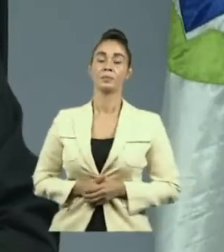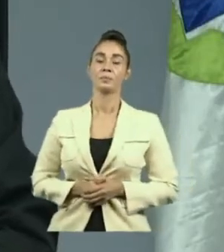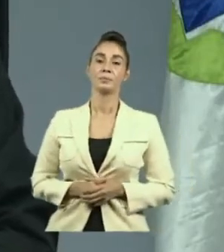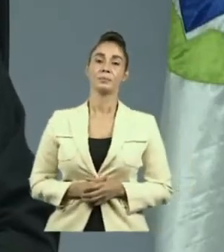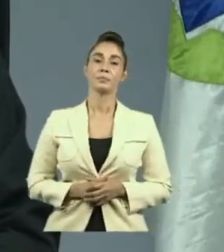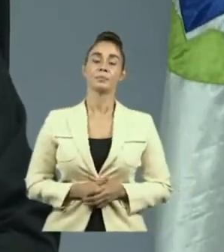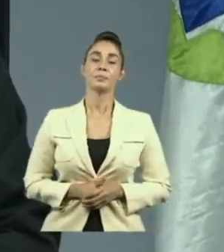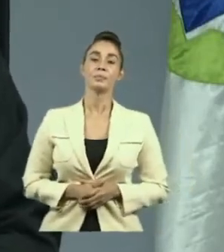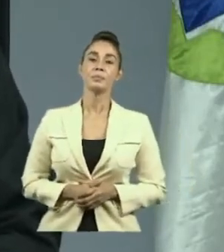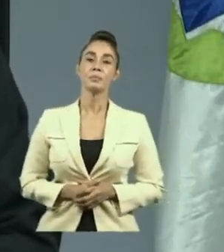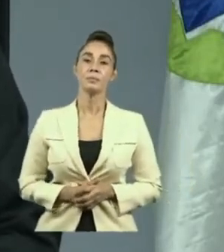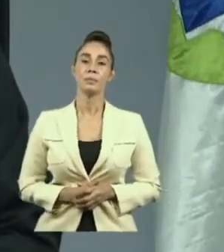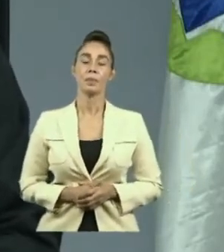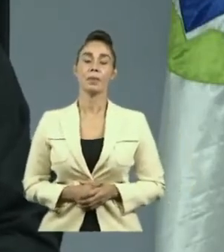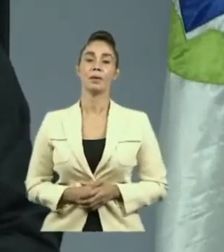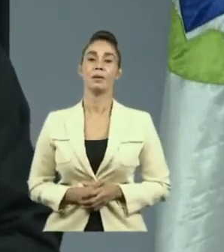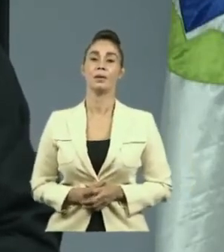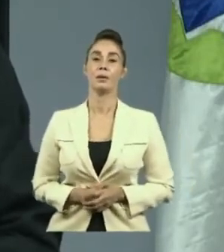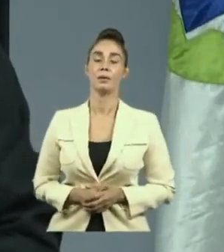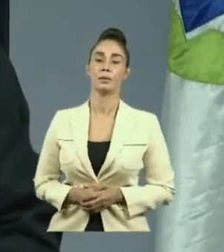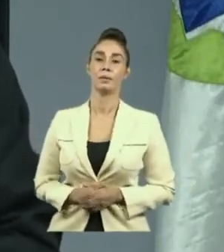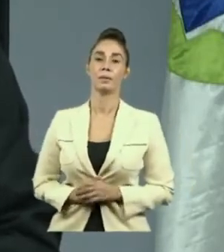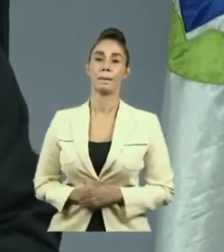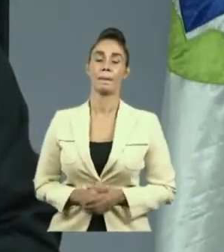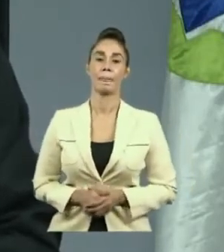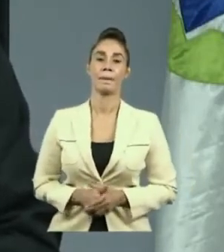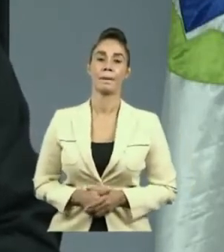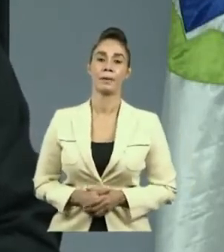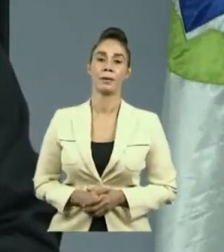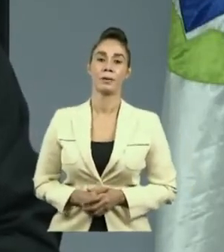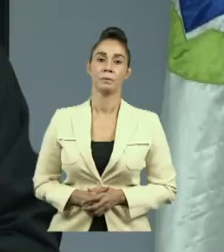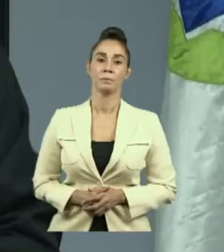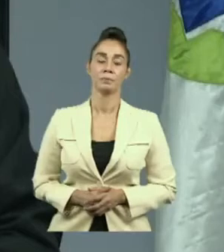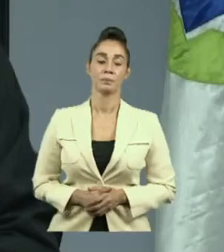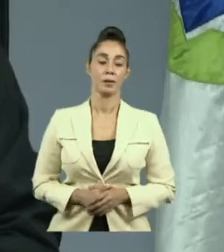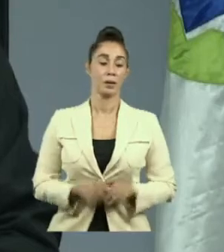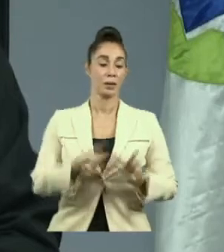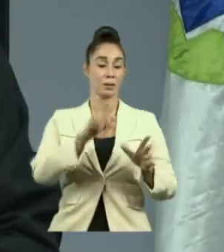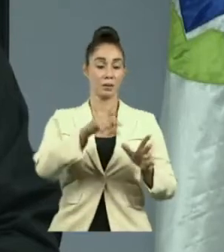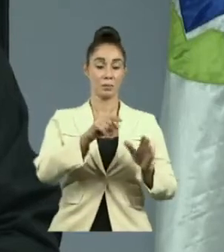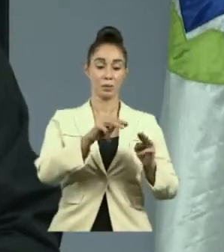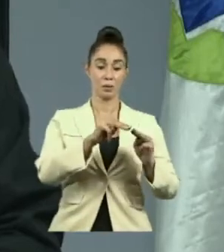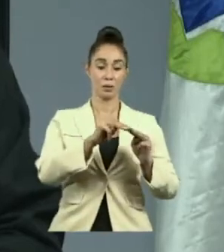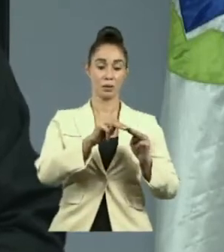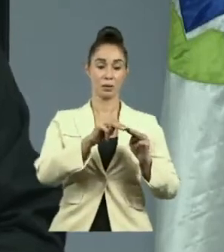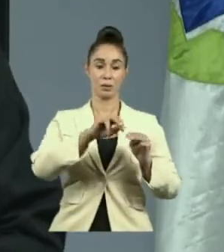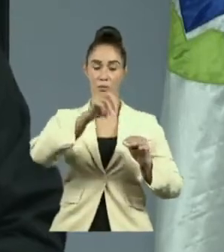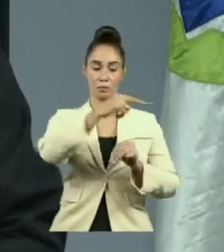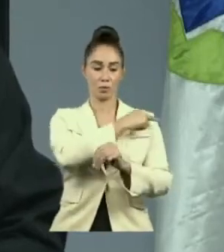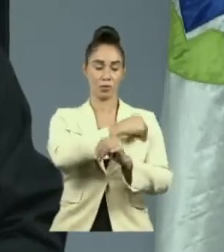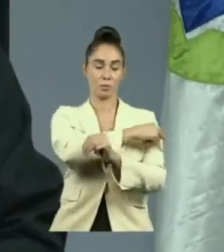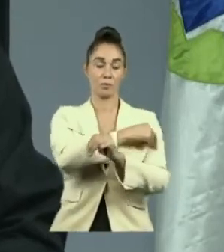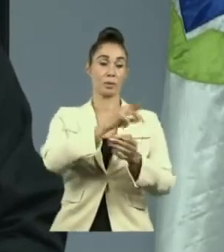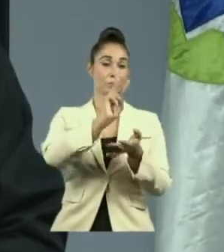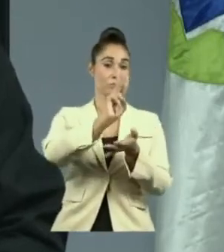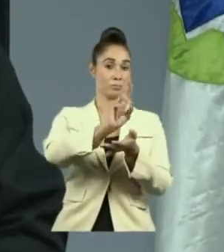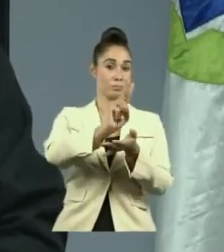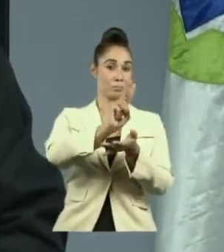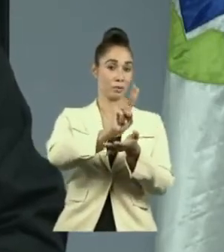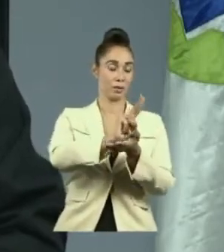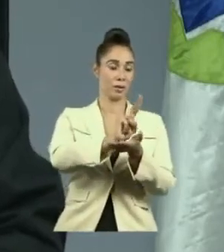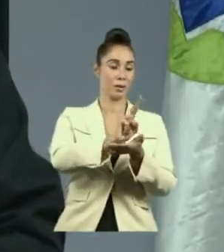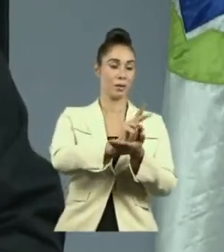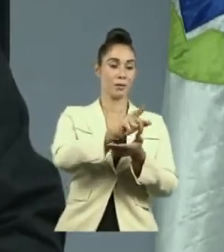allí de manera regular en términos del hospital de la vega debo